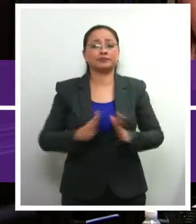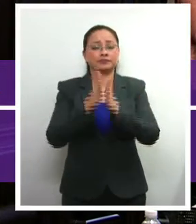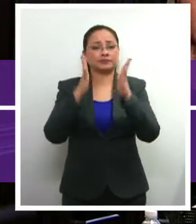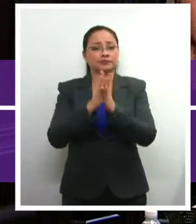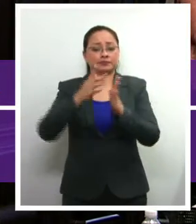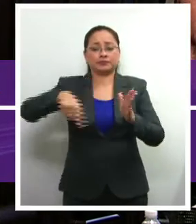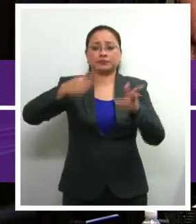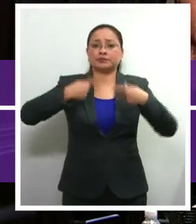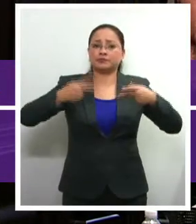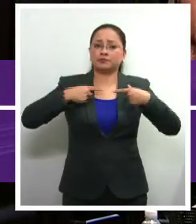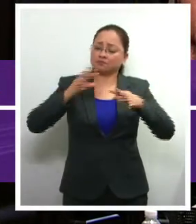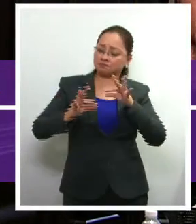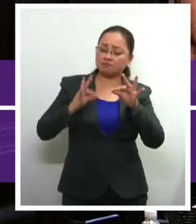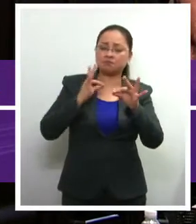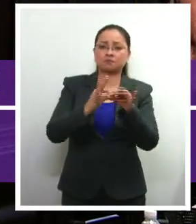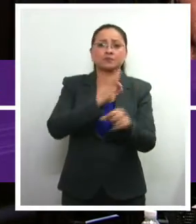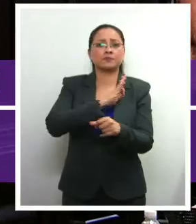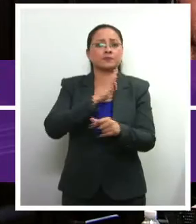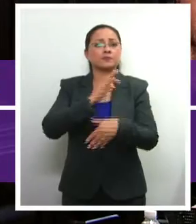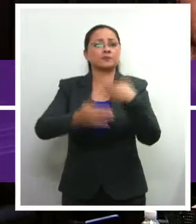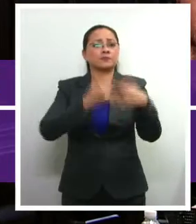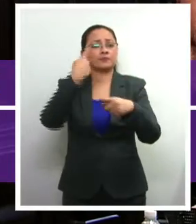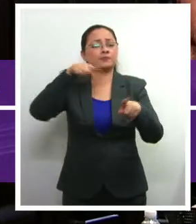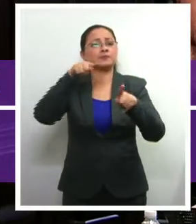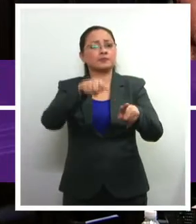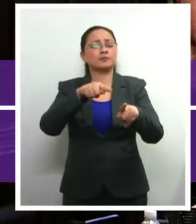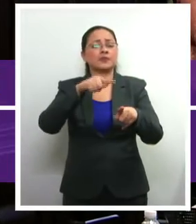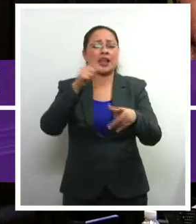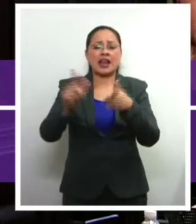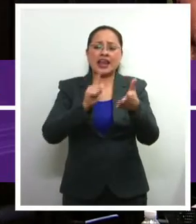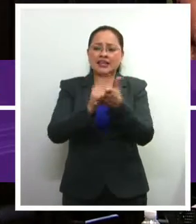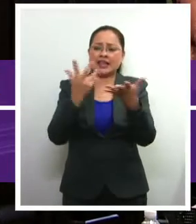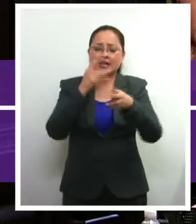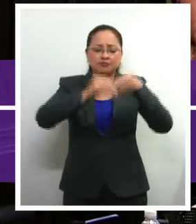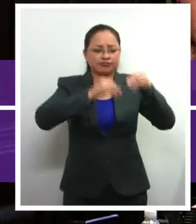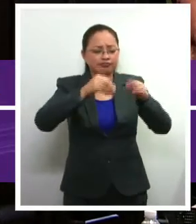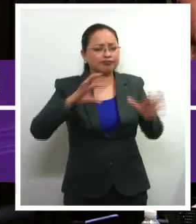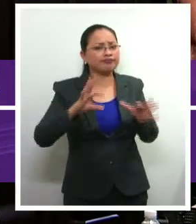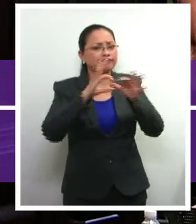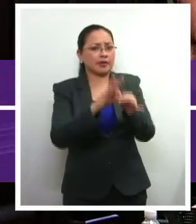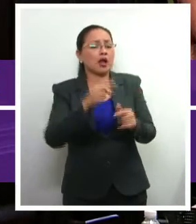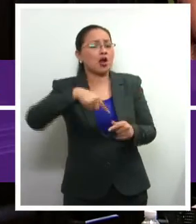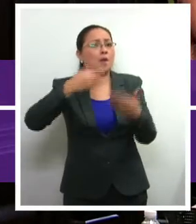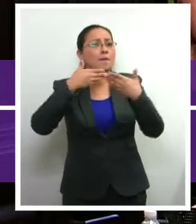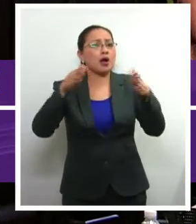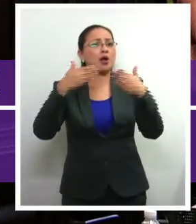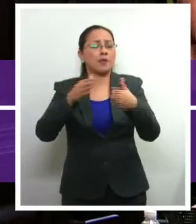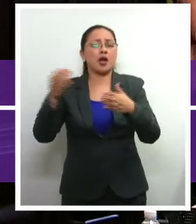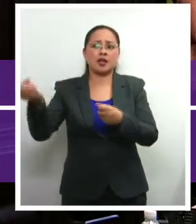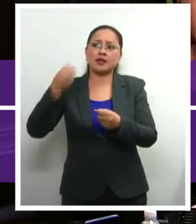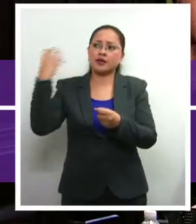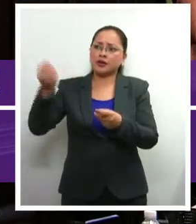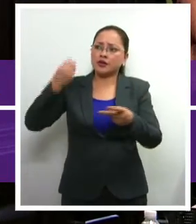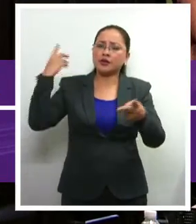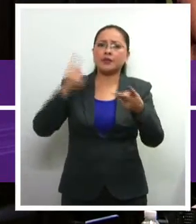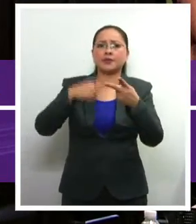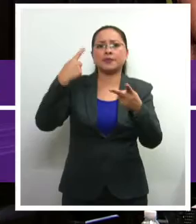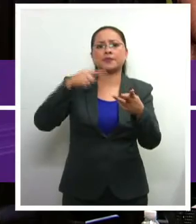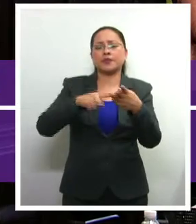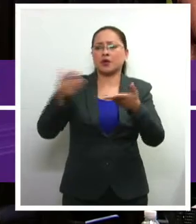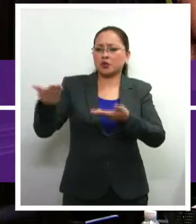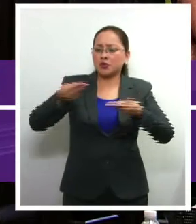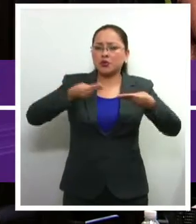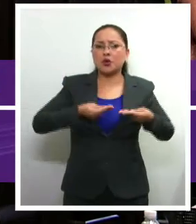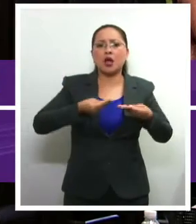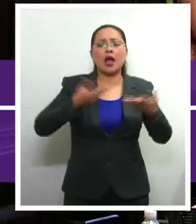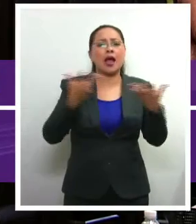participación ciudadana en los procesos legislativos trascendentes mediante la apertura de foros de deliberación, recepción